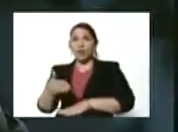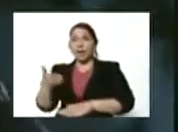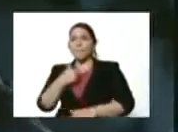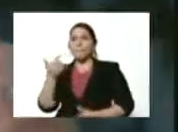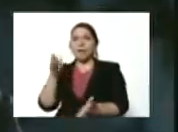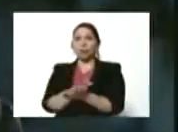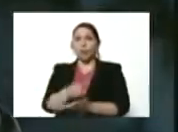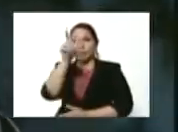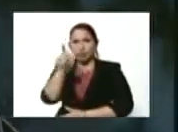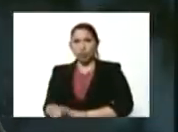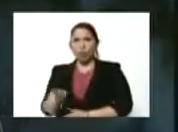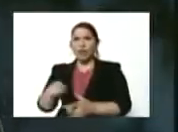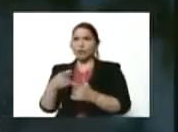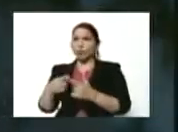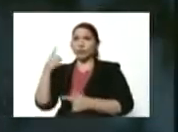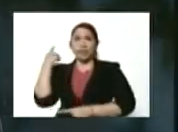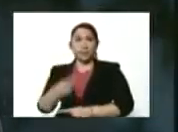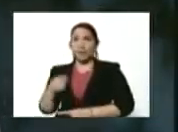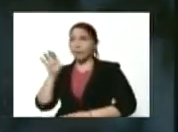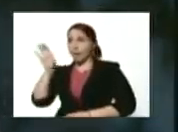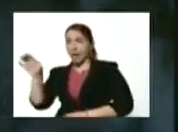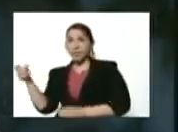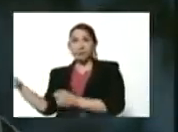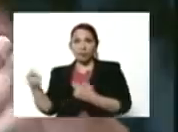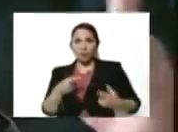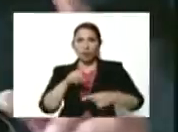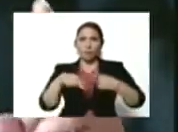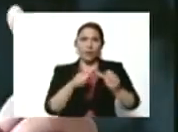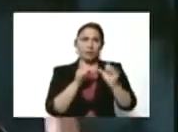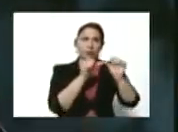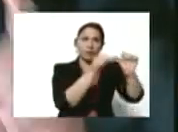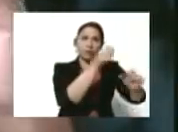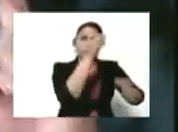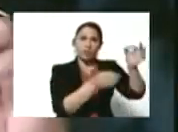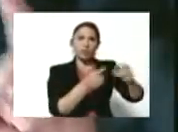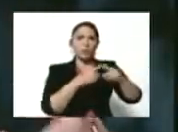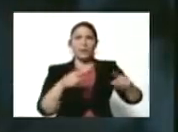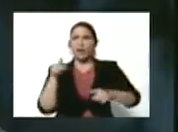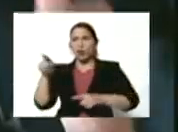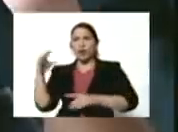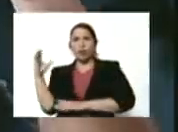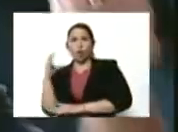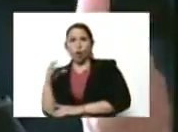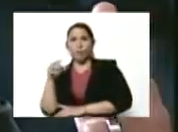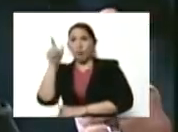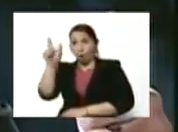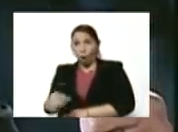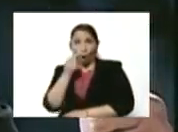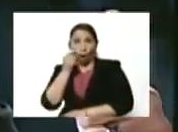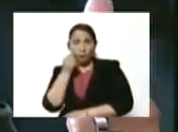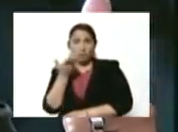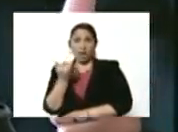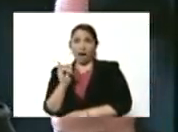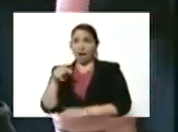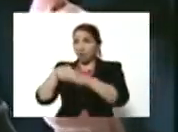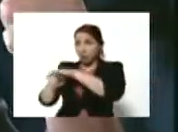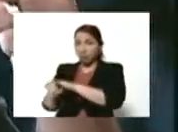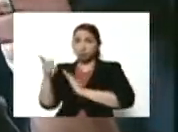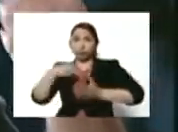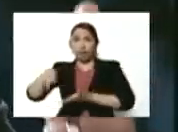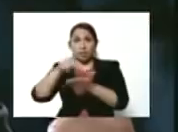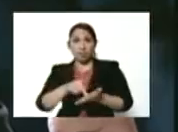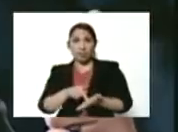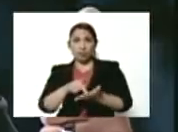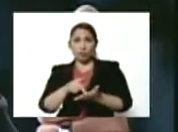de ese país, pues devolverlo para que termine de seguirse el juicio. Hicieron exactamente lo contrario. Mavares ha estado, estuvo en la participación